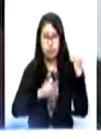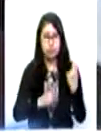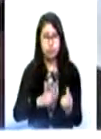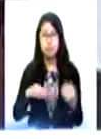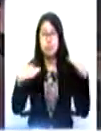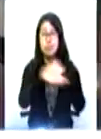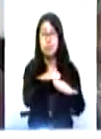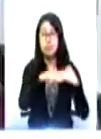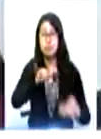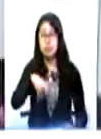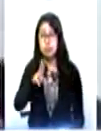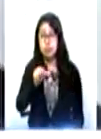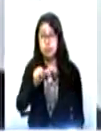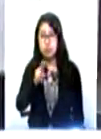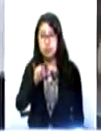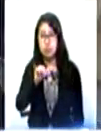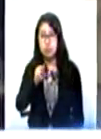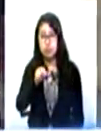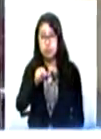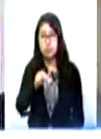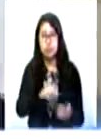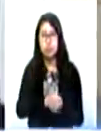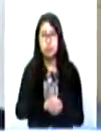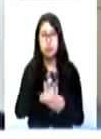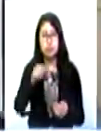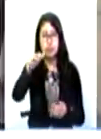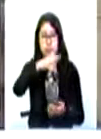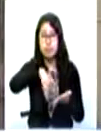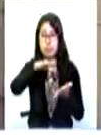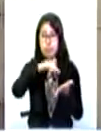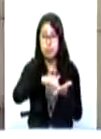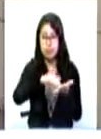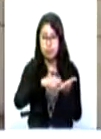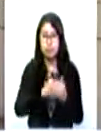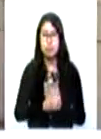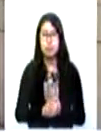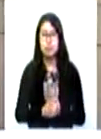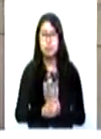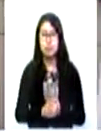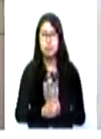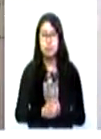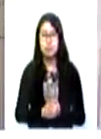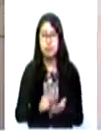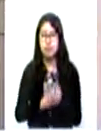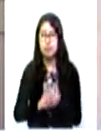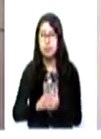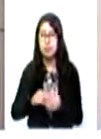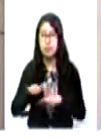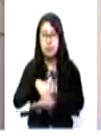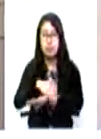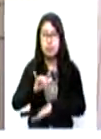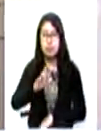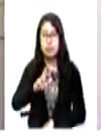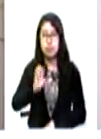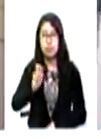avenida Calle Junín, entre Camacho y Washington, zona central, Velasco Galvarro 7070, entre la calle Rengel y Tomás Fríos,